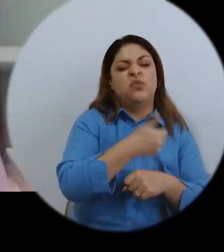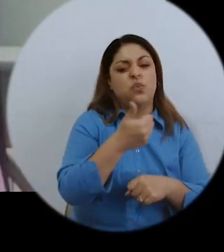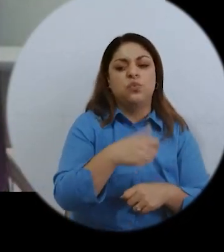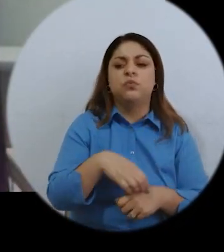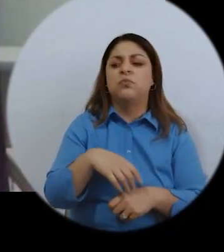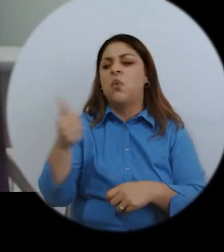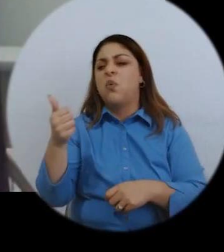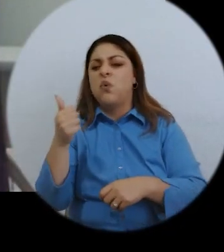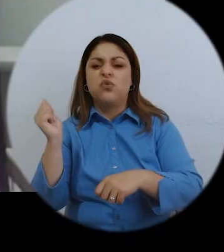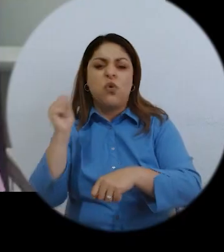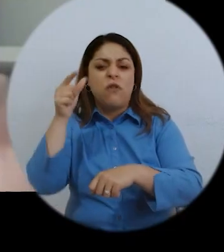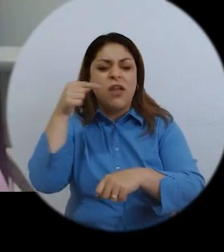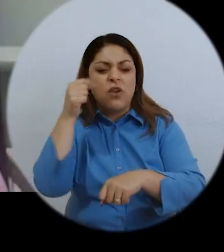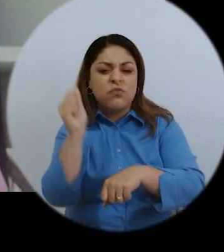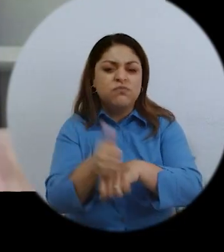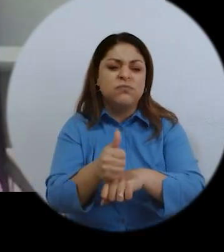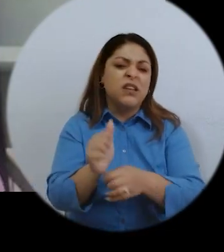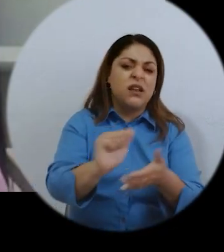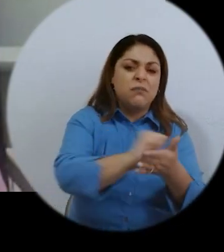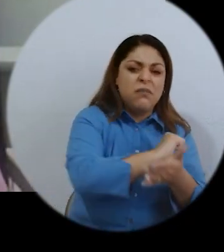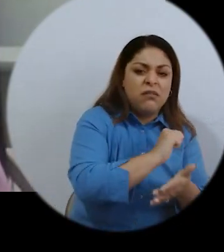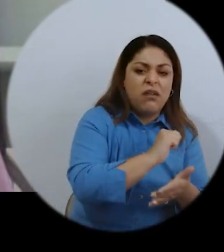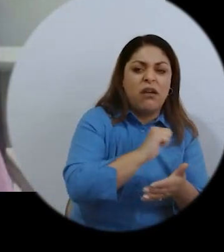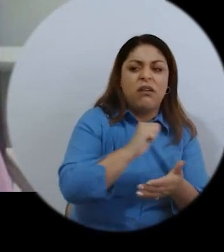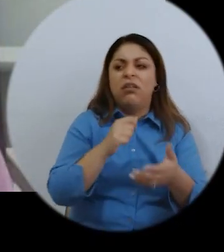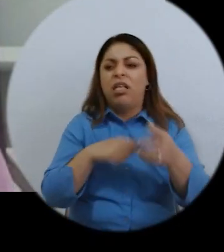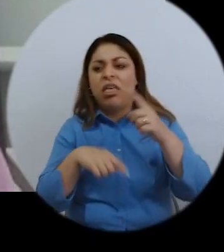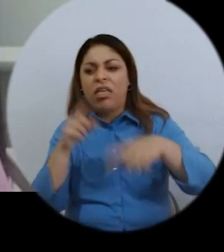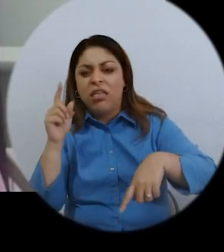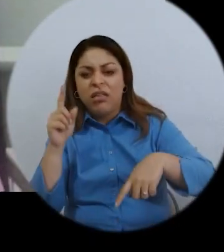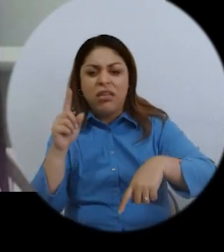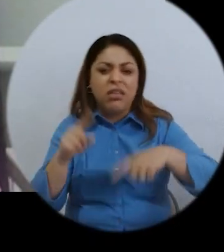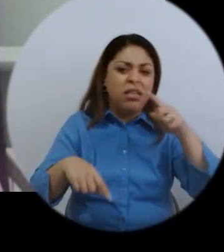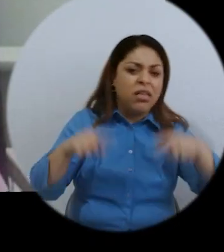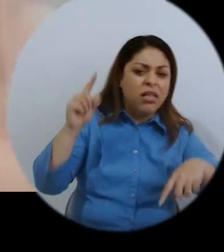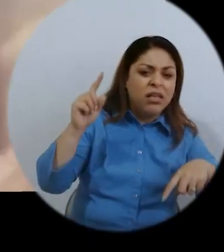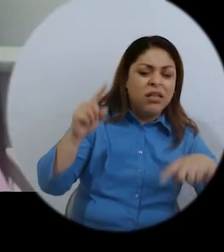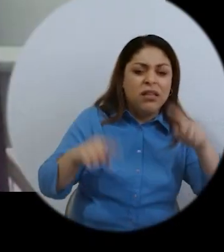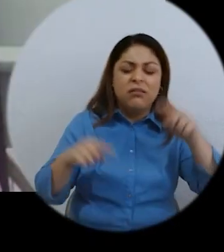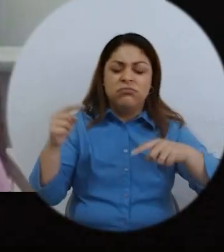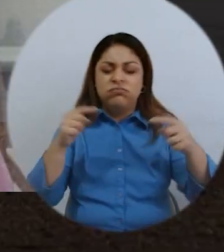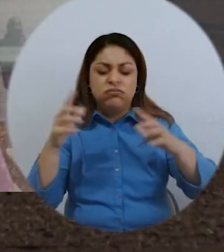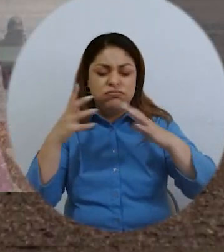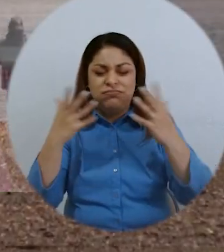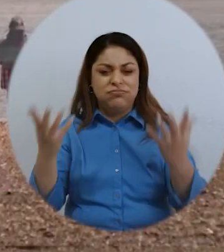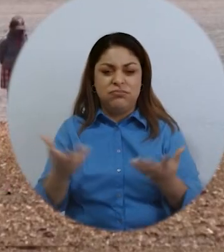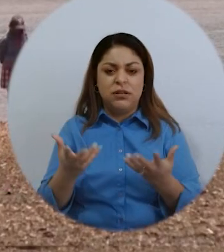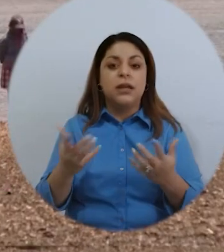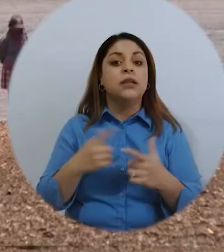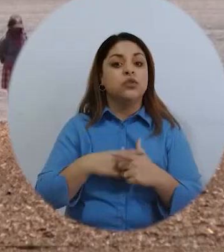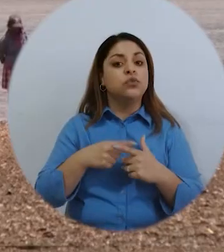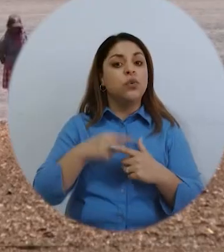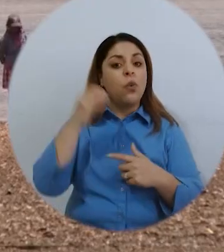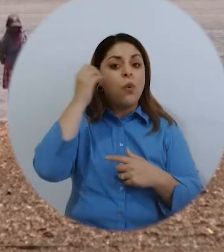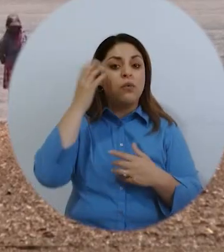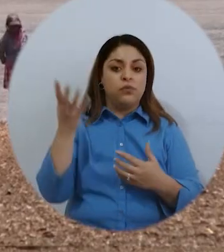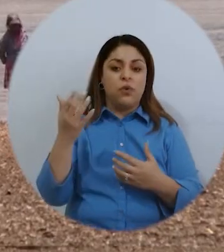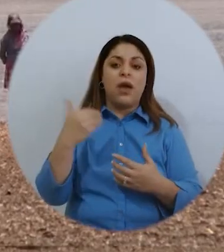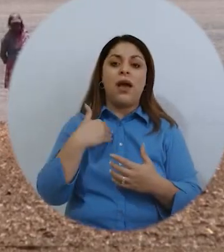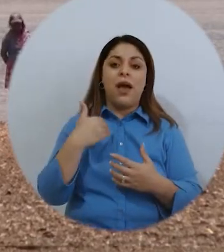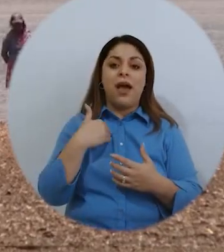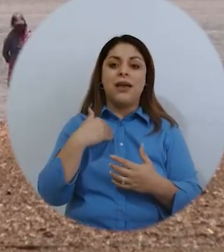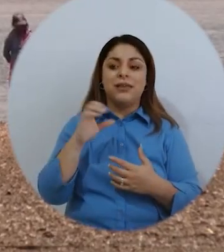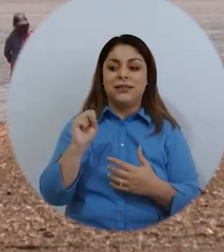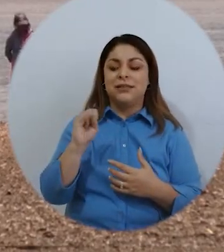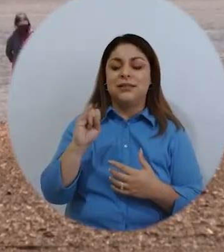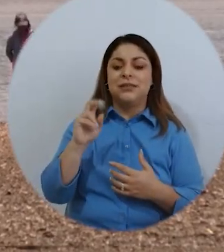llega otro y lo elimina. Se han creado como formas de gobernanza muy diversas, una estructura institucional muy diversa. Por supuesto que